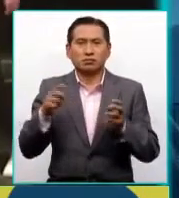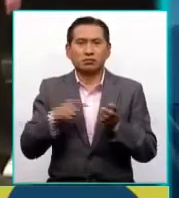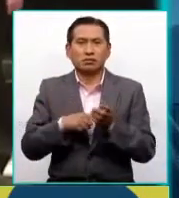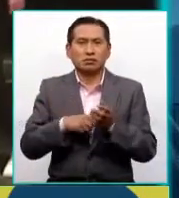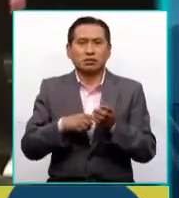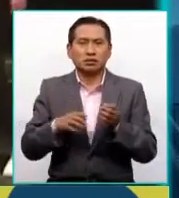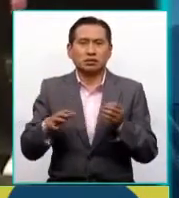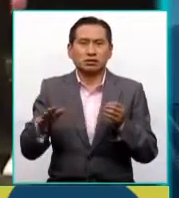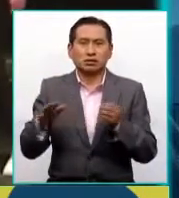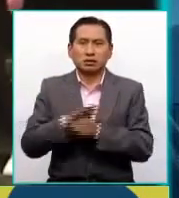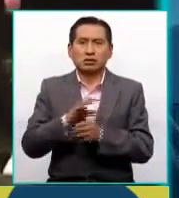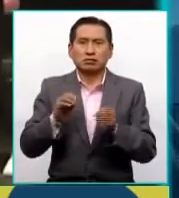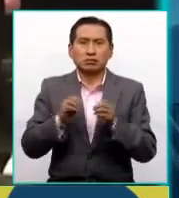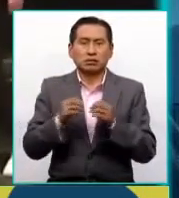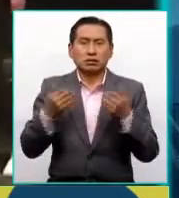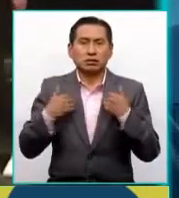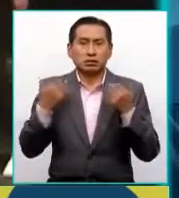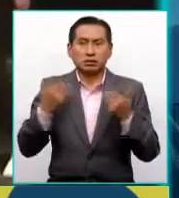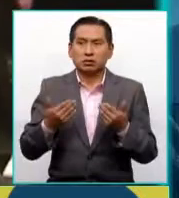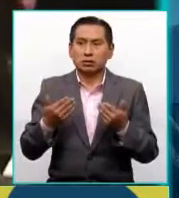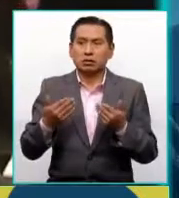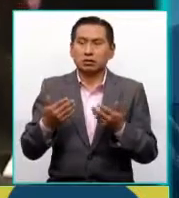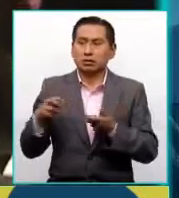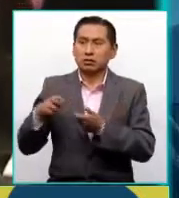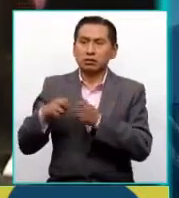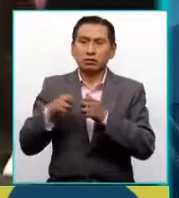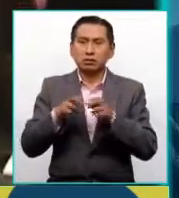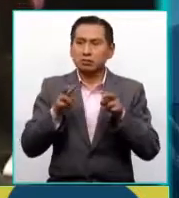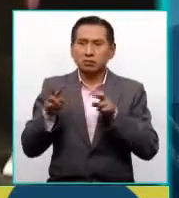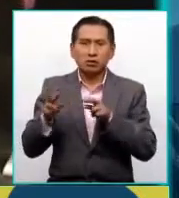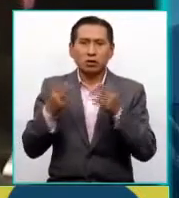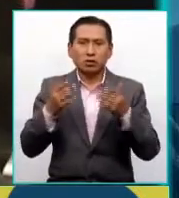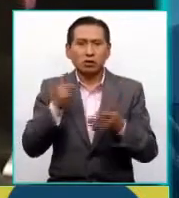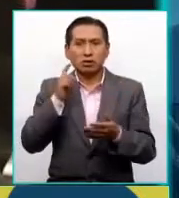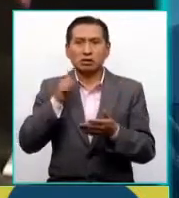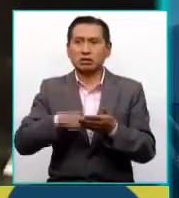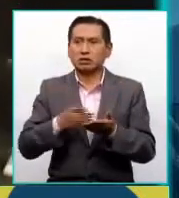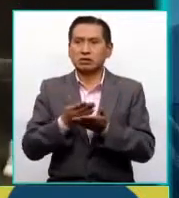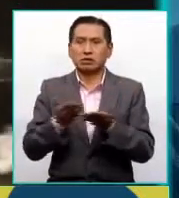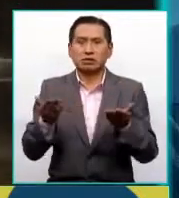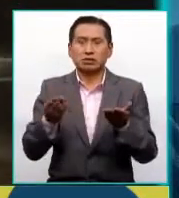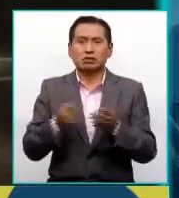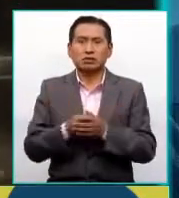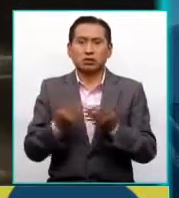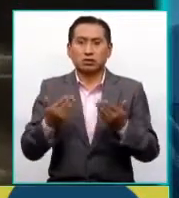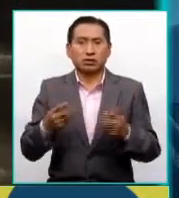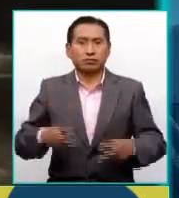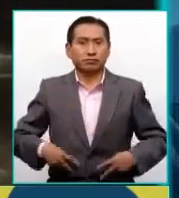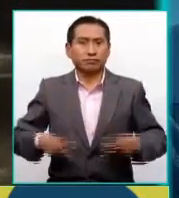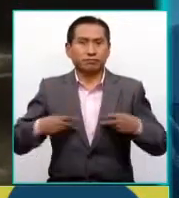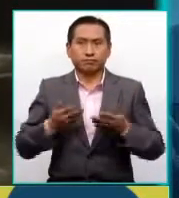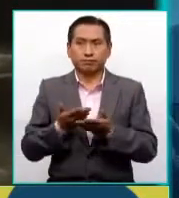el que estamos ya constatando estar viviendo,